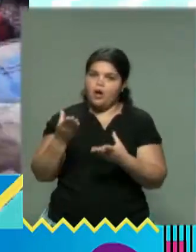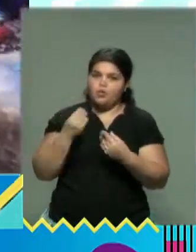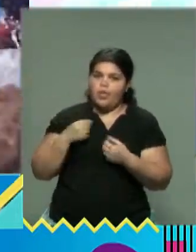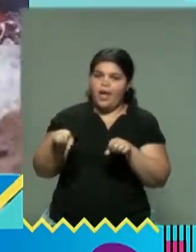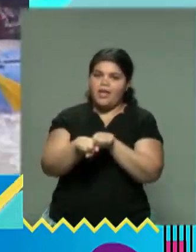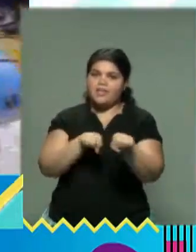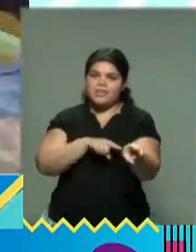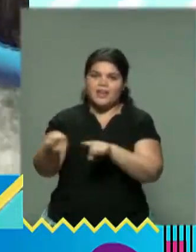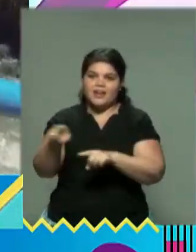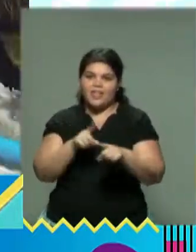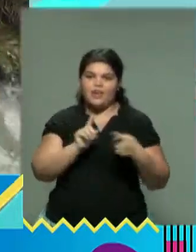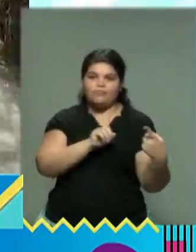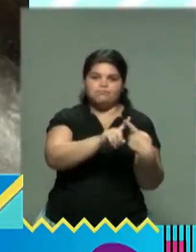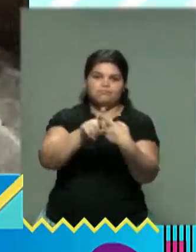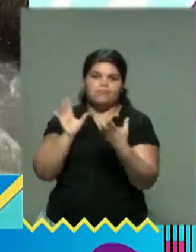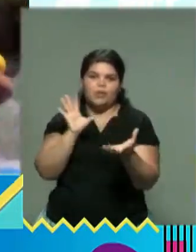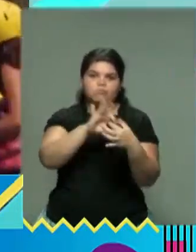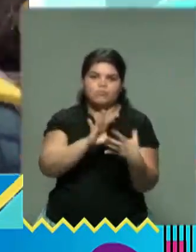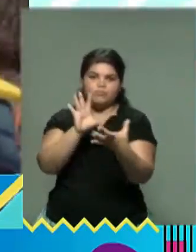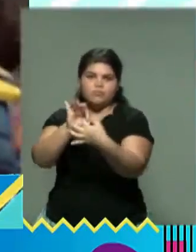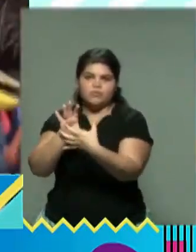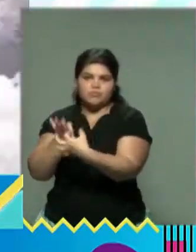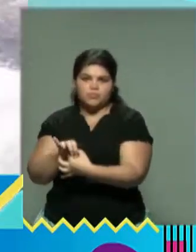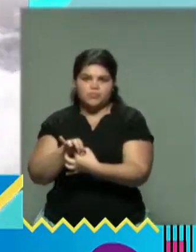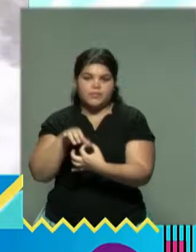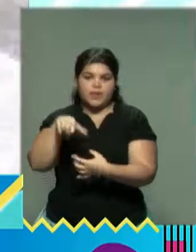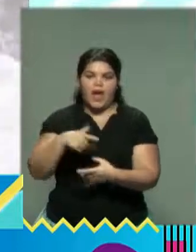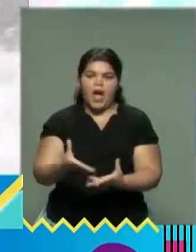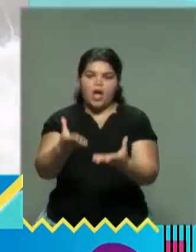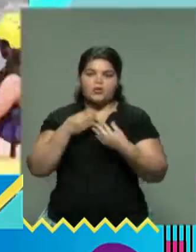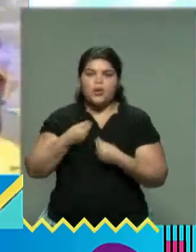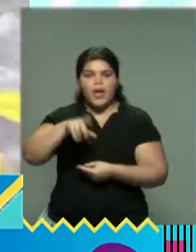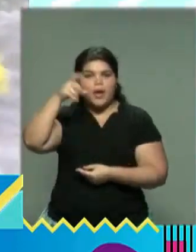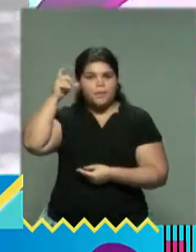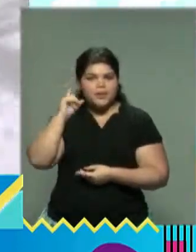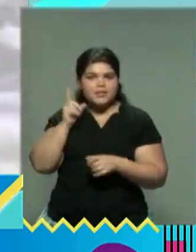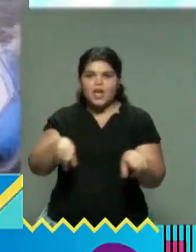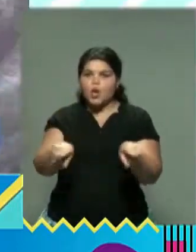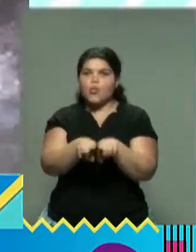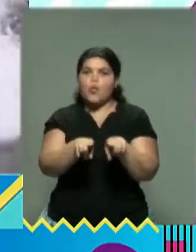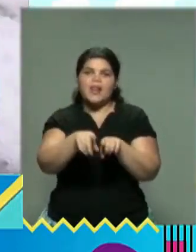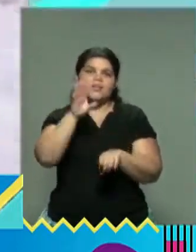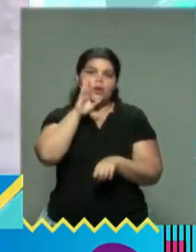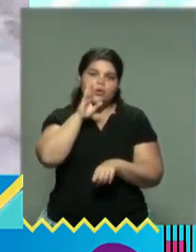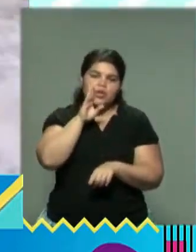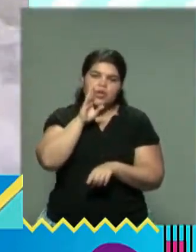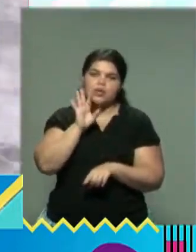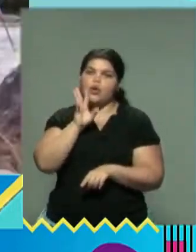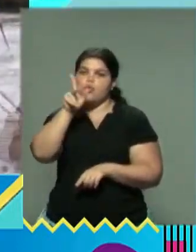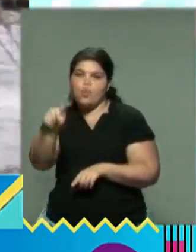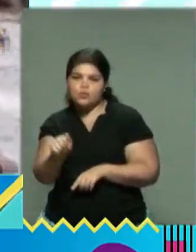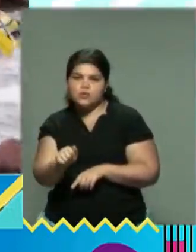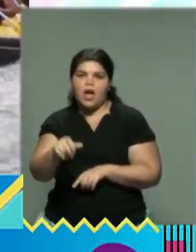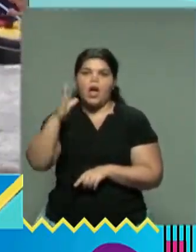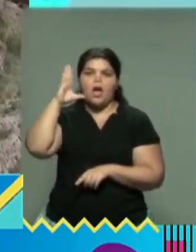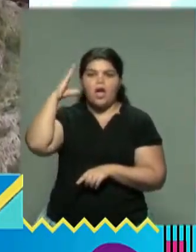ha unido a todos, hemos logrado tener tanta experiencia como tiene una persona en Estados Unidos, en Rusia, Europa o cualquiera, sabemos todo lo mismo